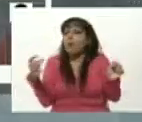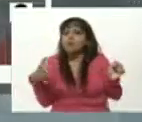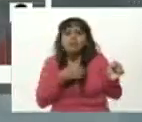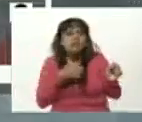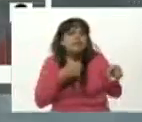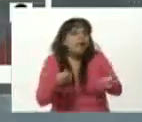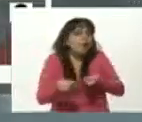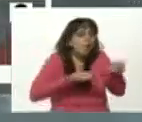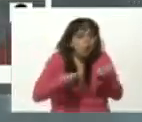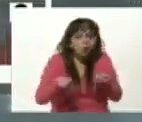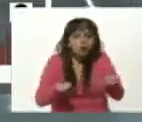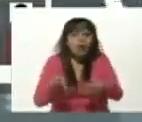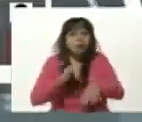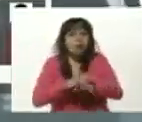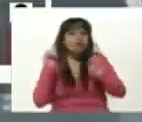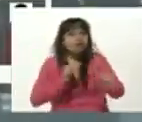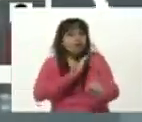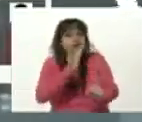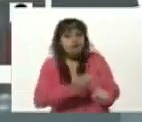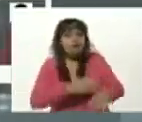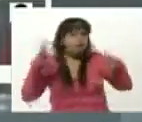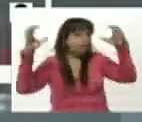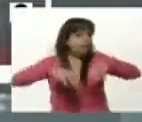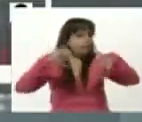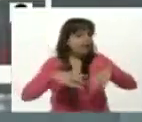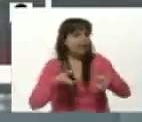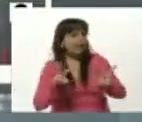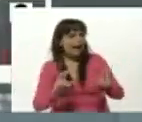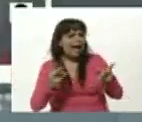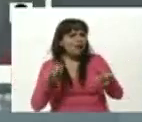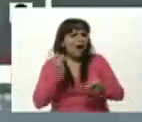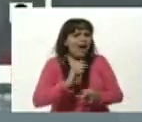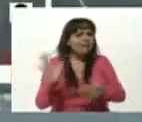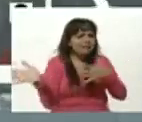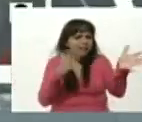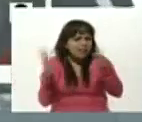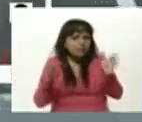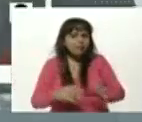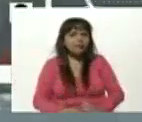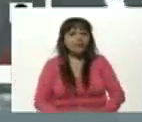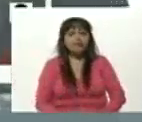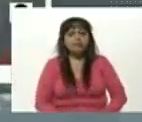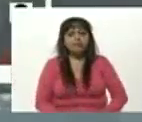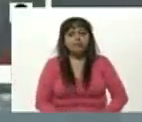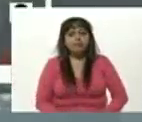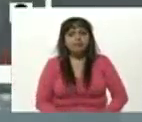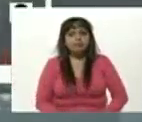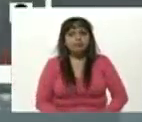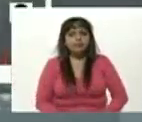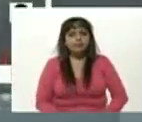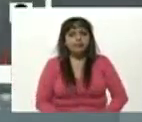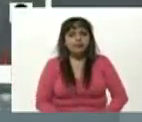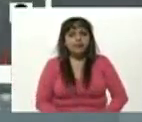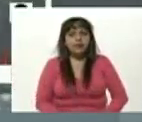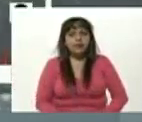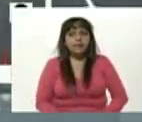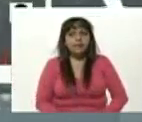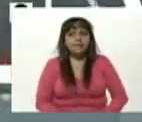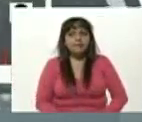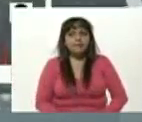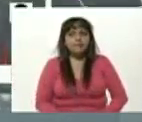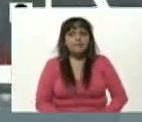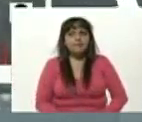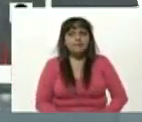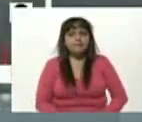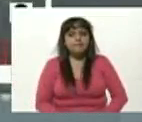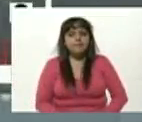controlar por toda esta condición climatológica que estamos enfrentando. Ahora, presidente, mire, yo, como te dije, yo